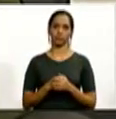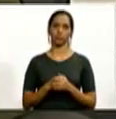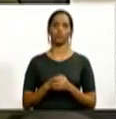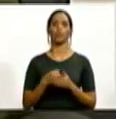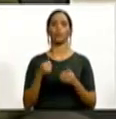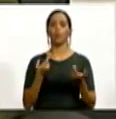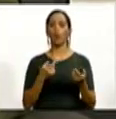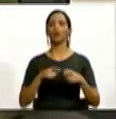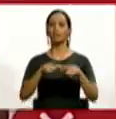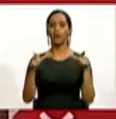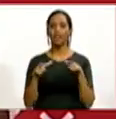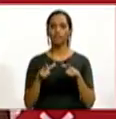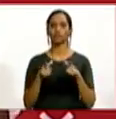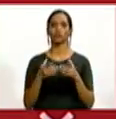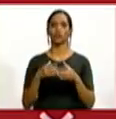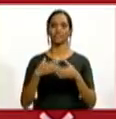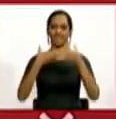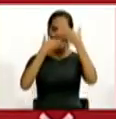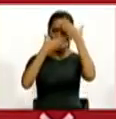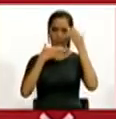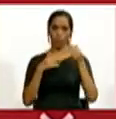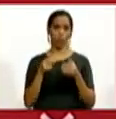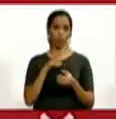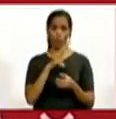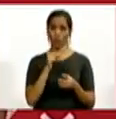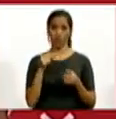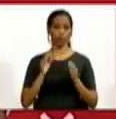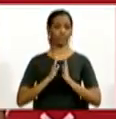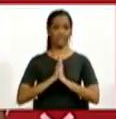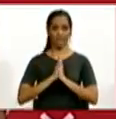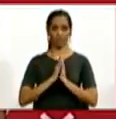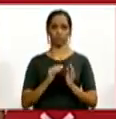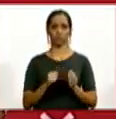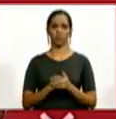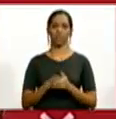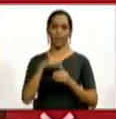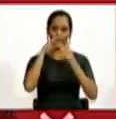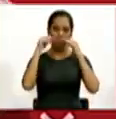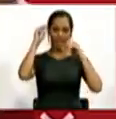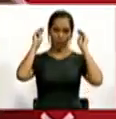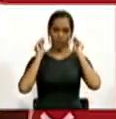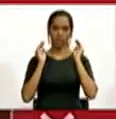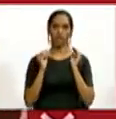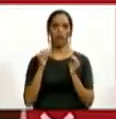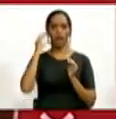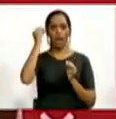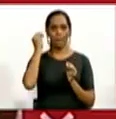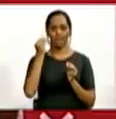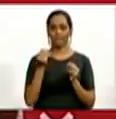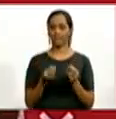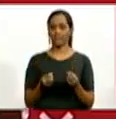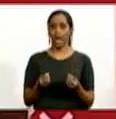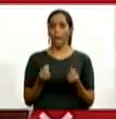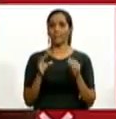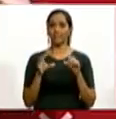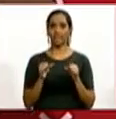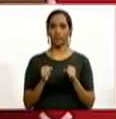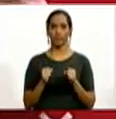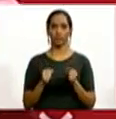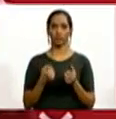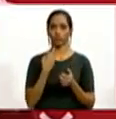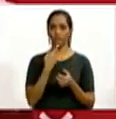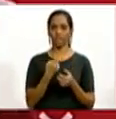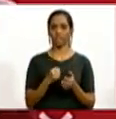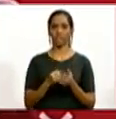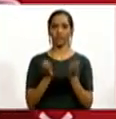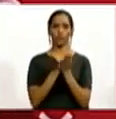terrorismo. Ah, o sea, no es ninguna joya. Ninguna que está joya. Y lo adopta María Corina porque el carajo tiene un pensamiento hipercapitalista, claro, al punto que él dice que